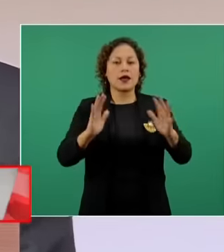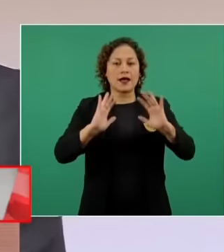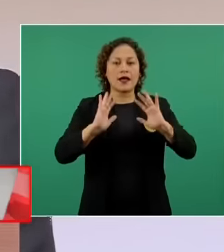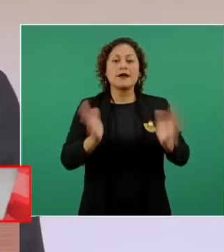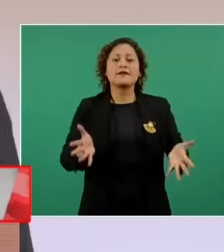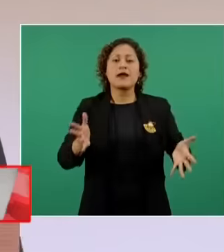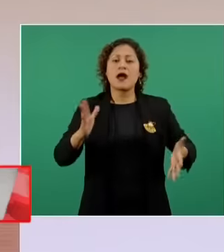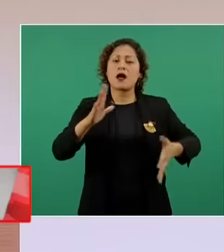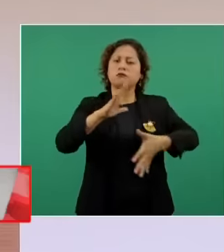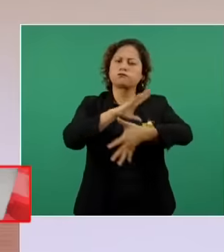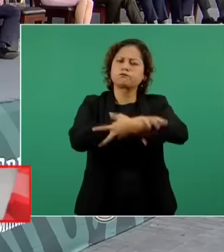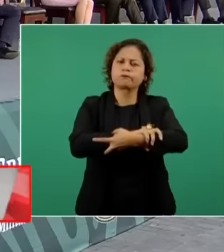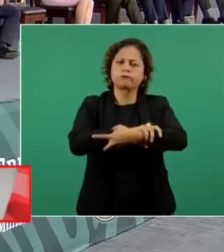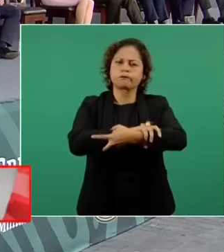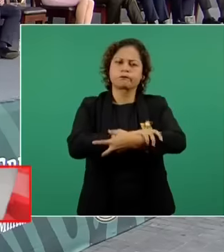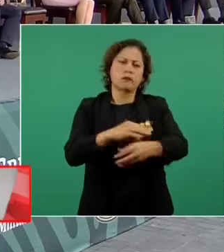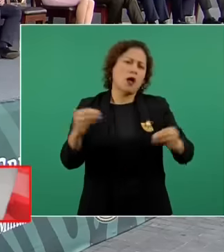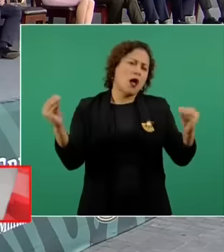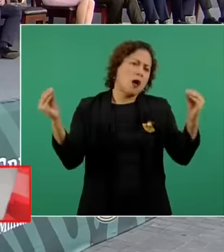la confrontación.